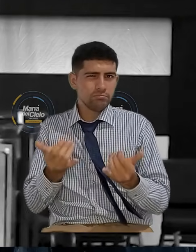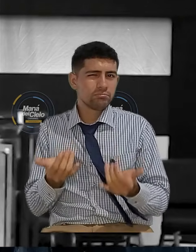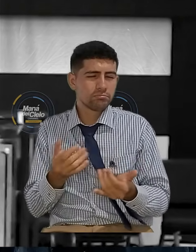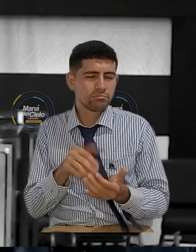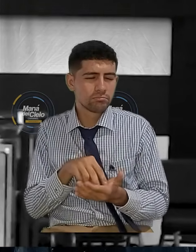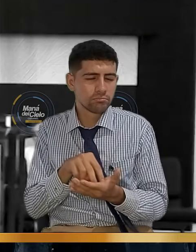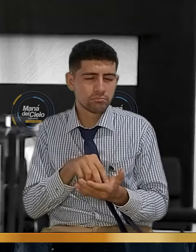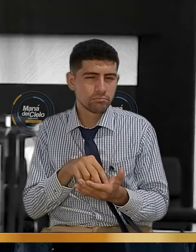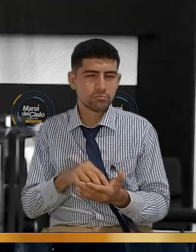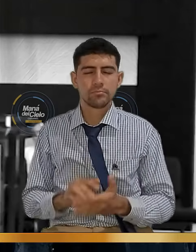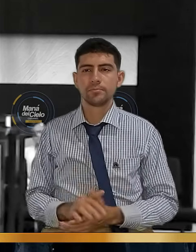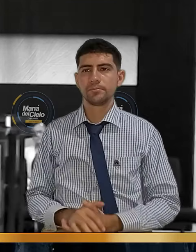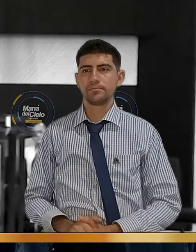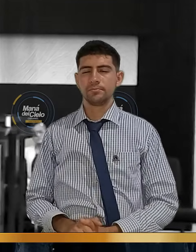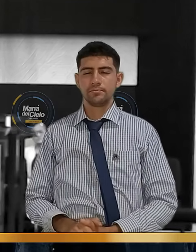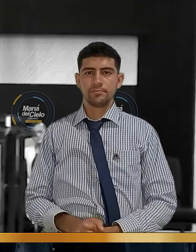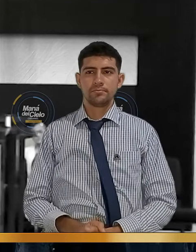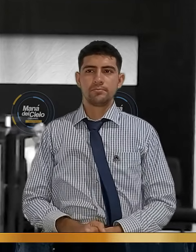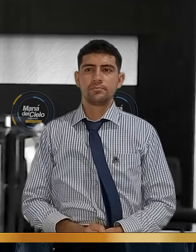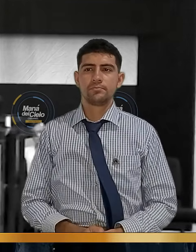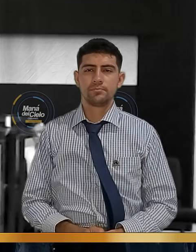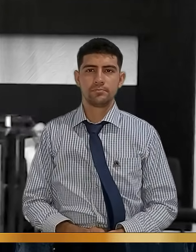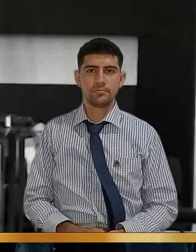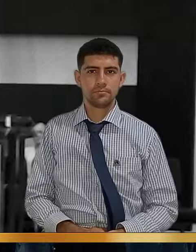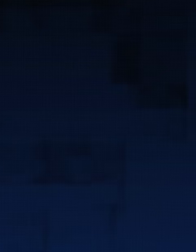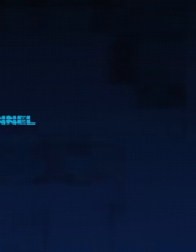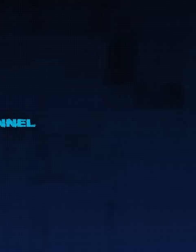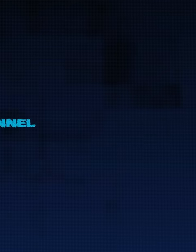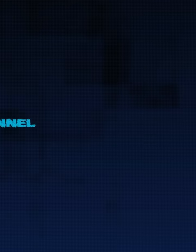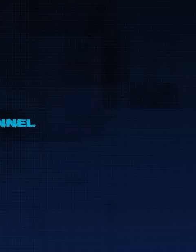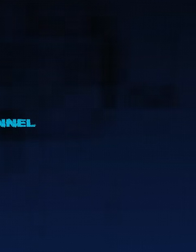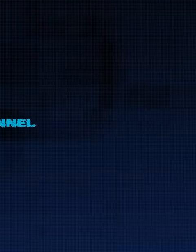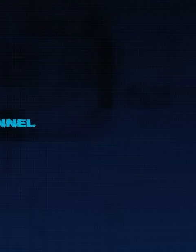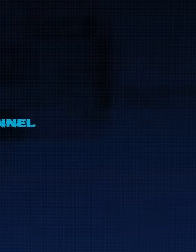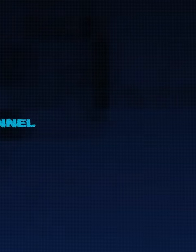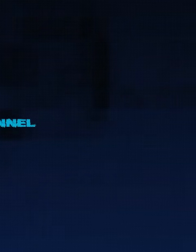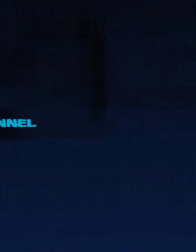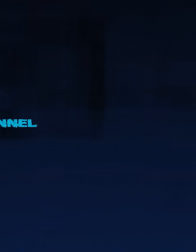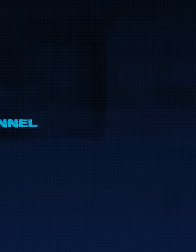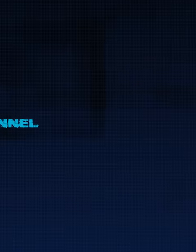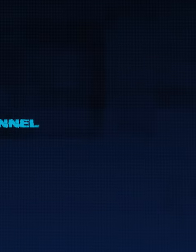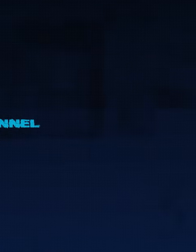Entonces, claro, la gente no le creía a Noé. ¿Qué va a creer? Va a llover.